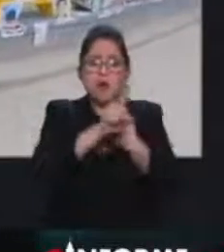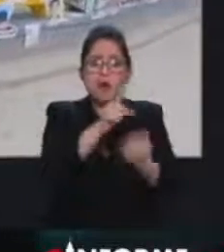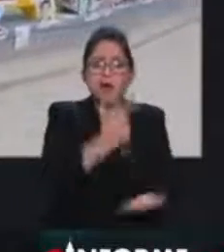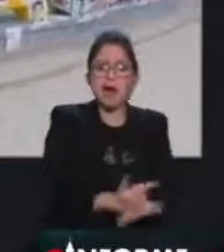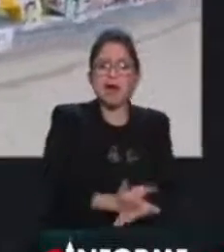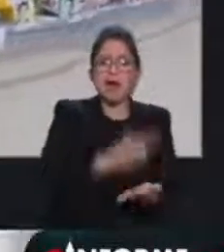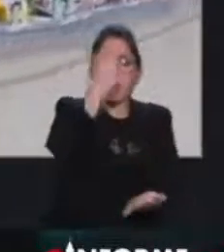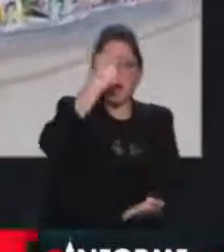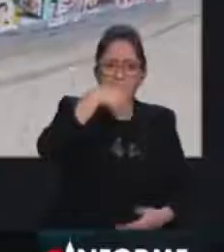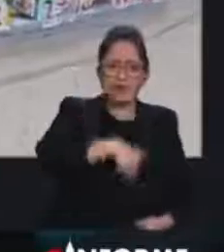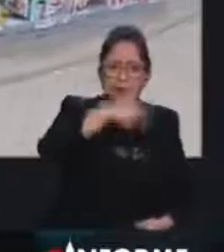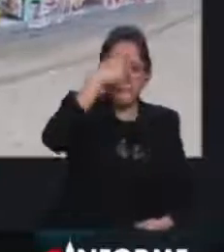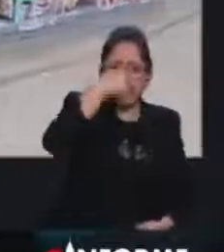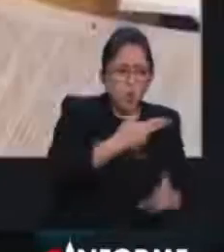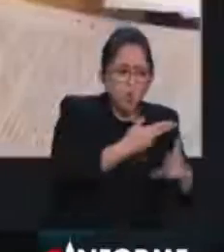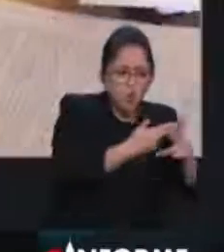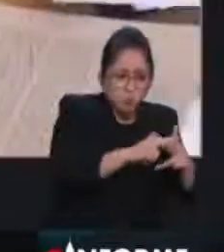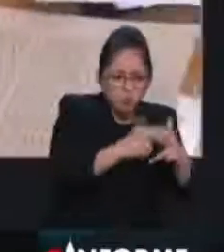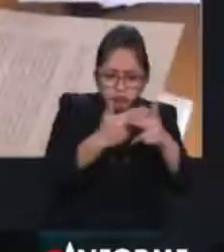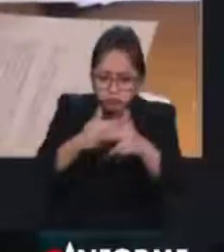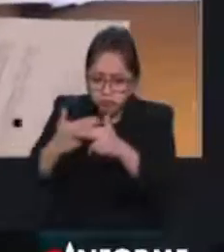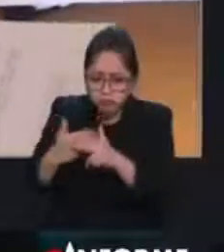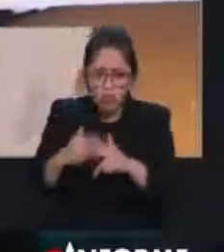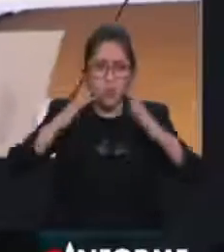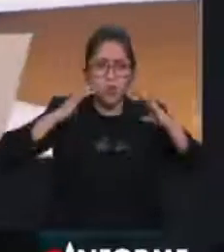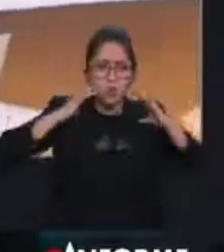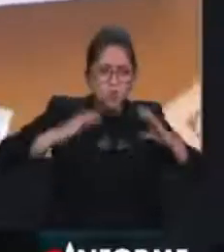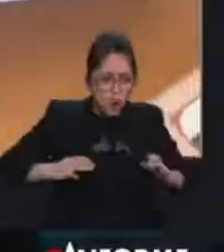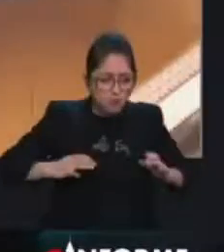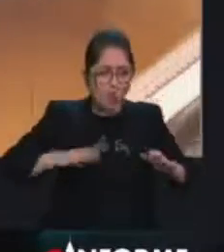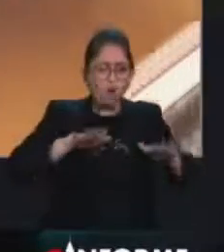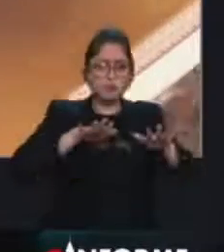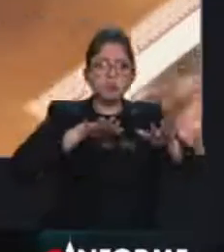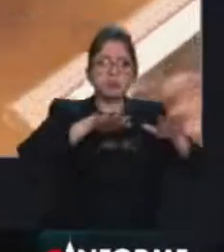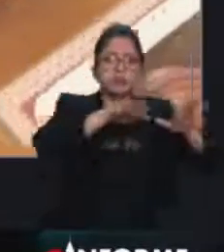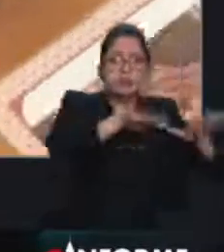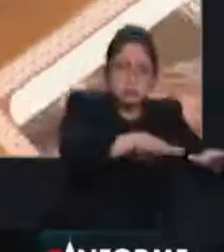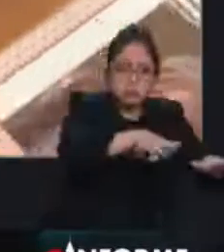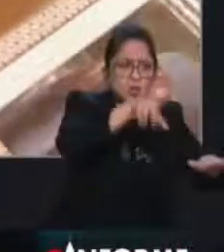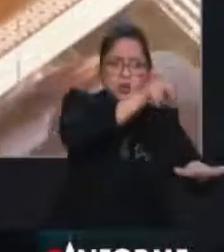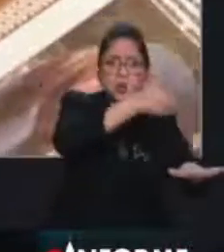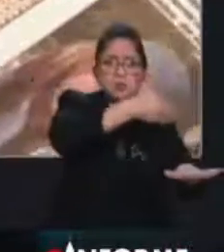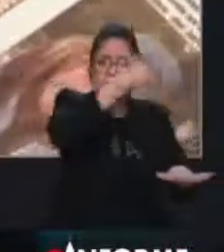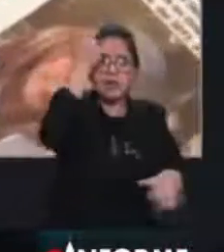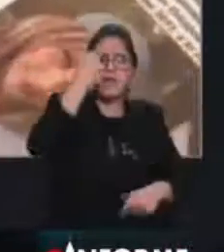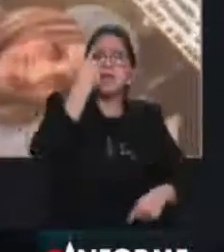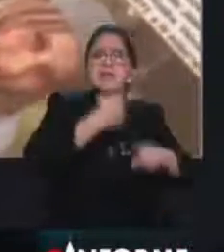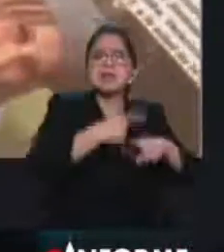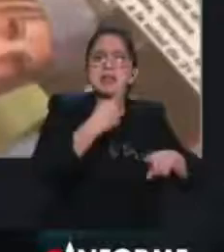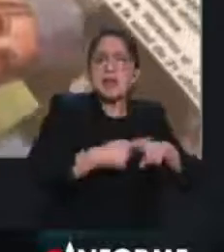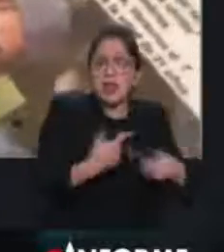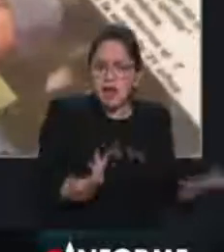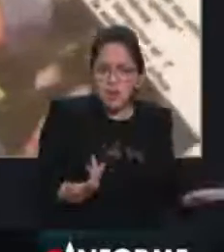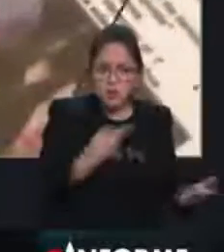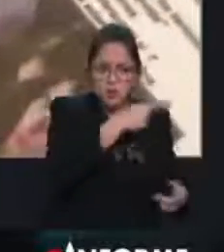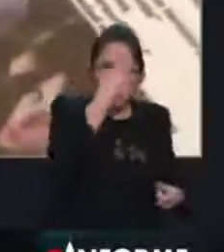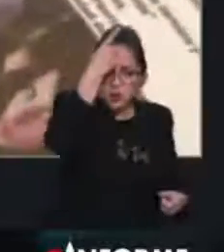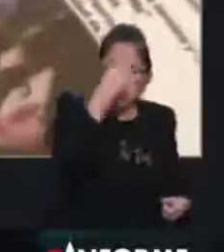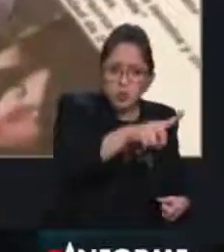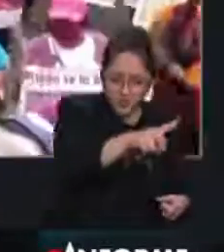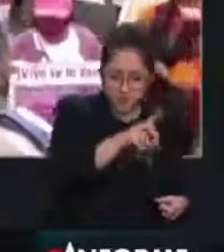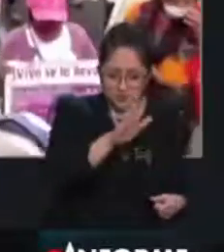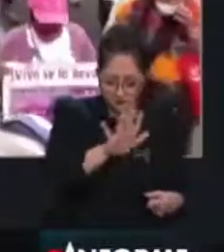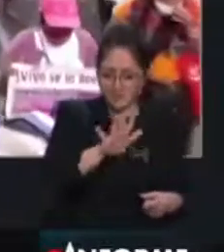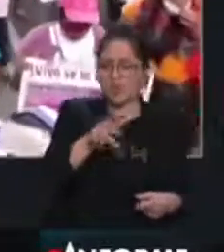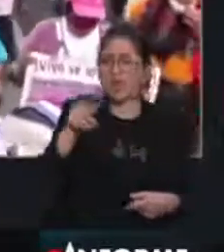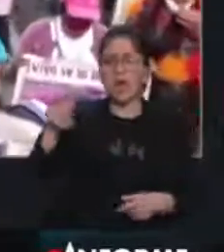falta de identificación de muchos restos y cuerpos que se encuentran en posesión del Estado. Por darte iniciativas